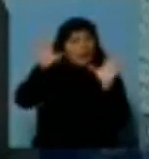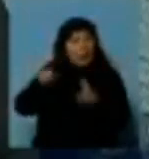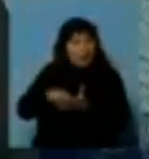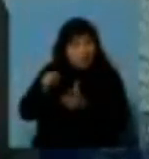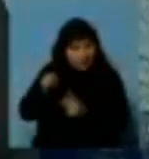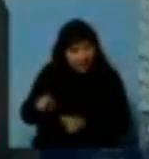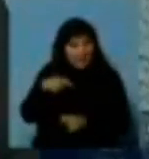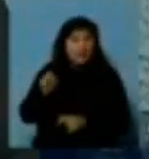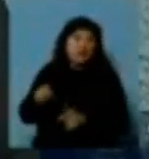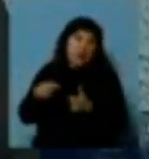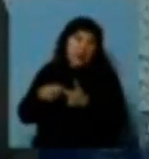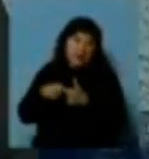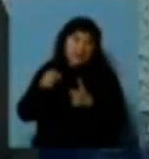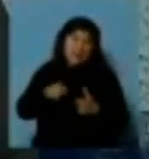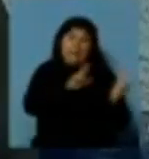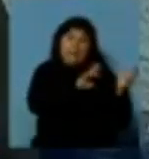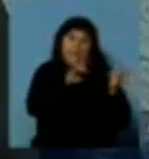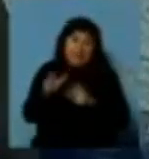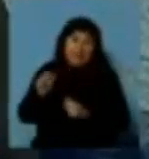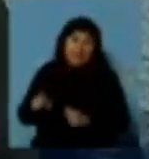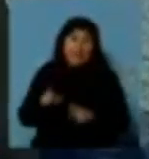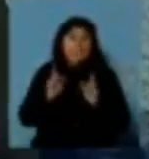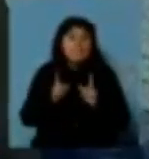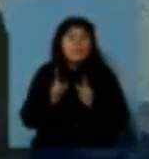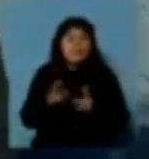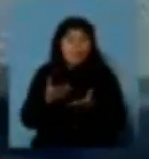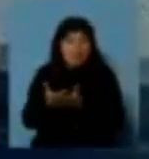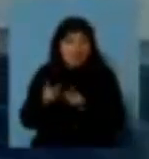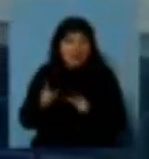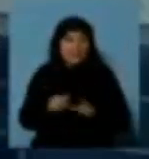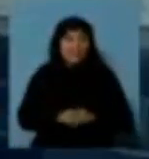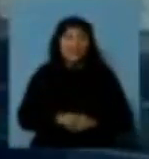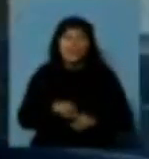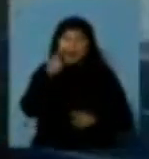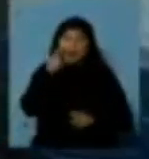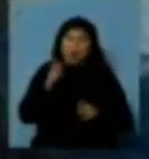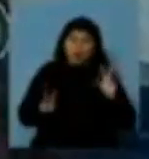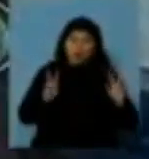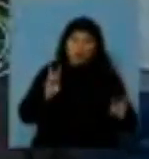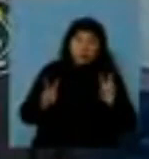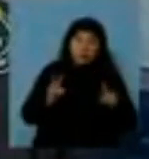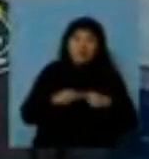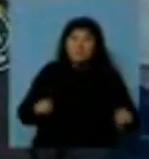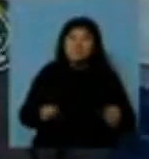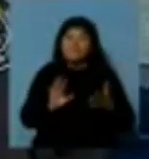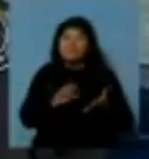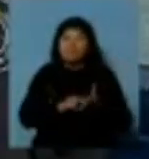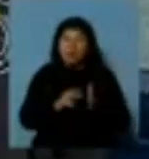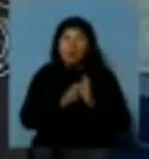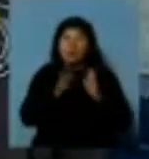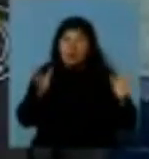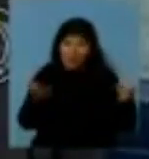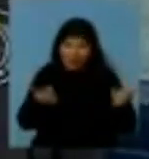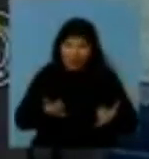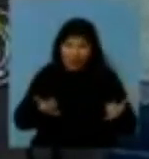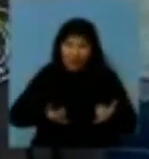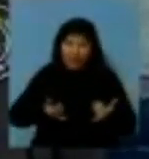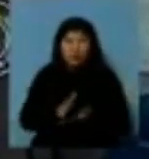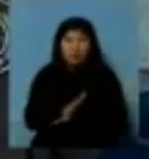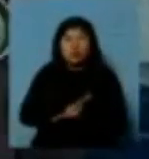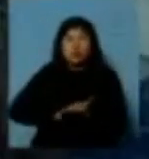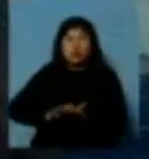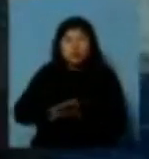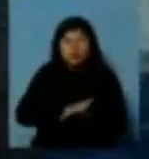Le pide la FATAP que le haga eso. ¿El panorama no es alentador por lo que ustedes ven? No hay un